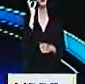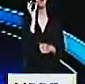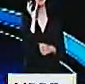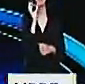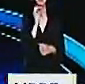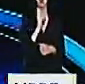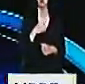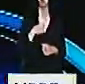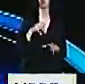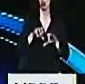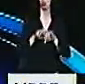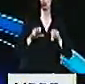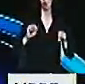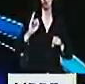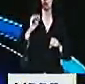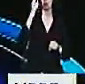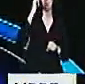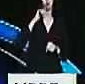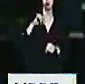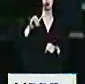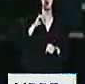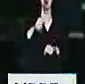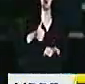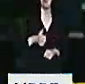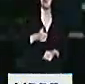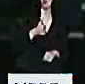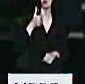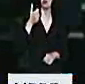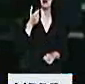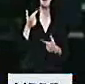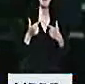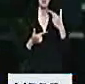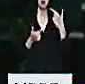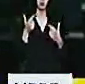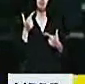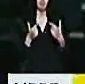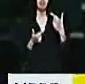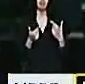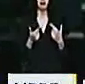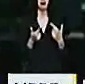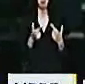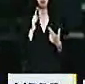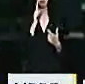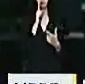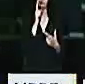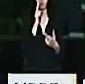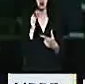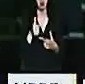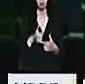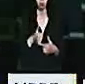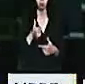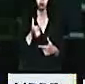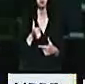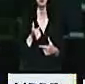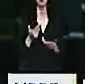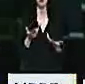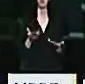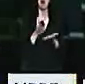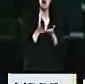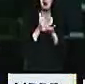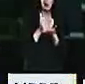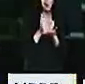Yo creo que la voluntad política, tener una como un framework político que lance una estrategia,